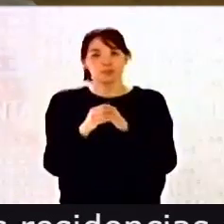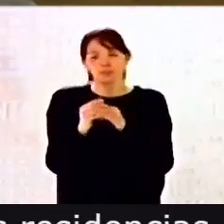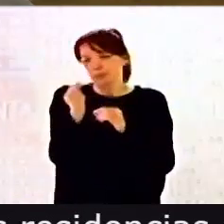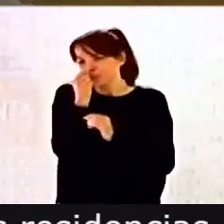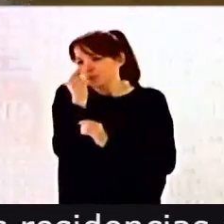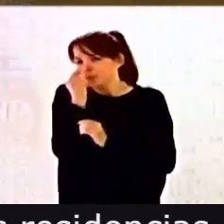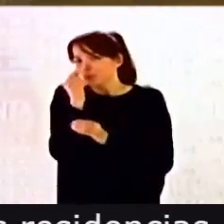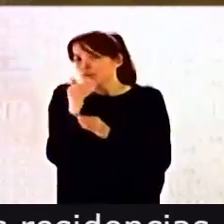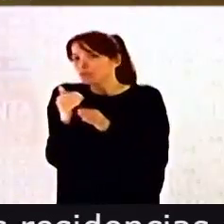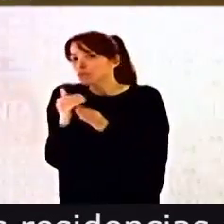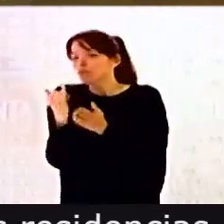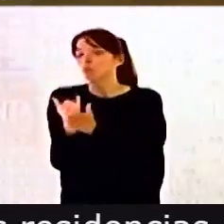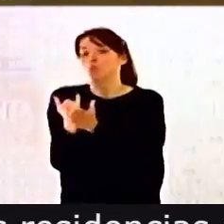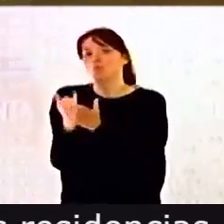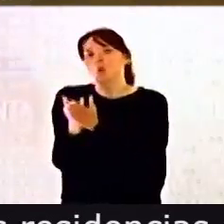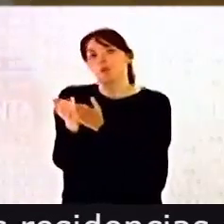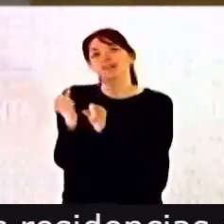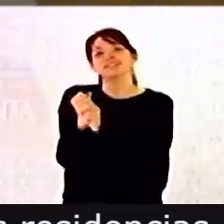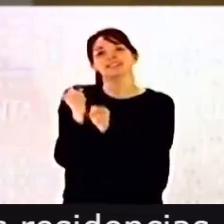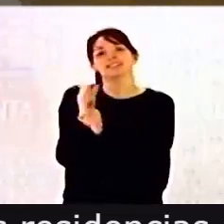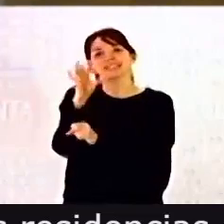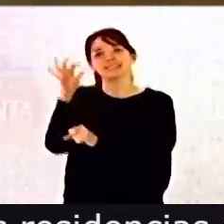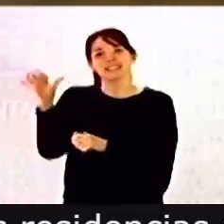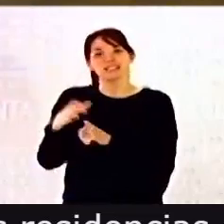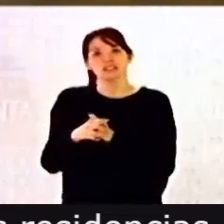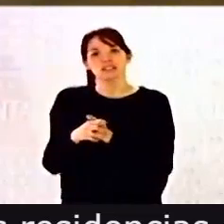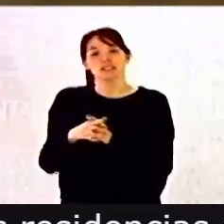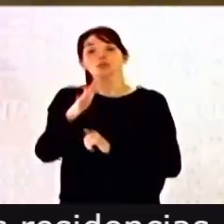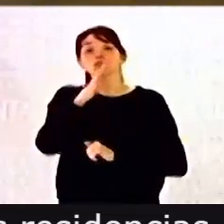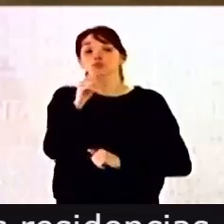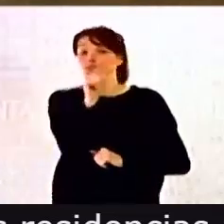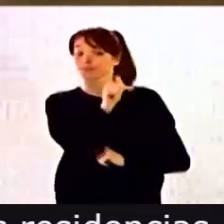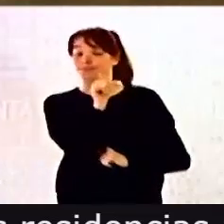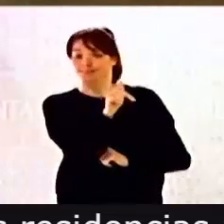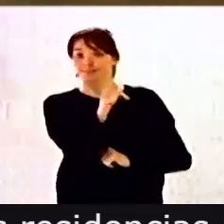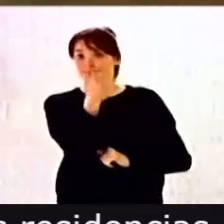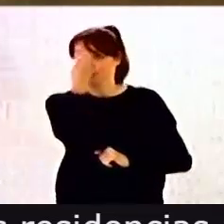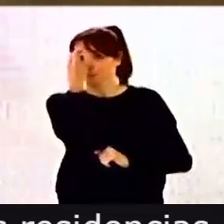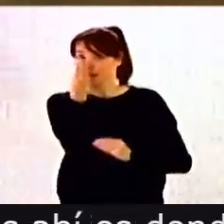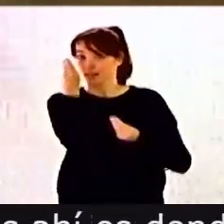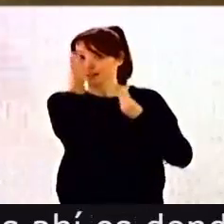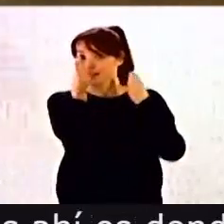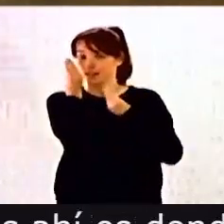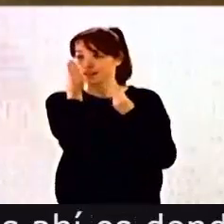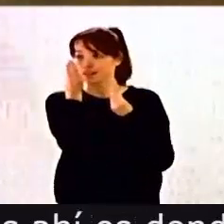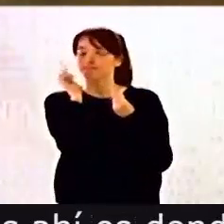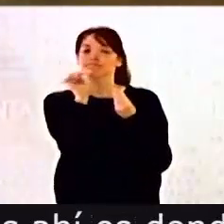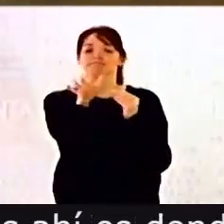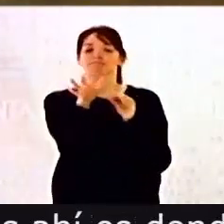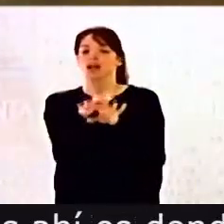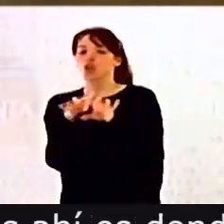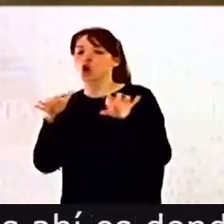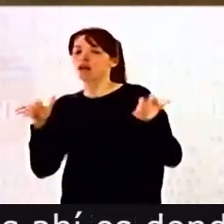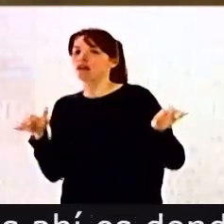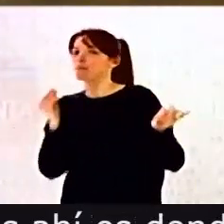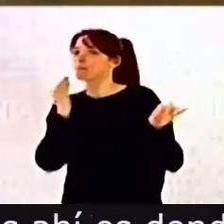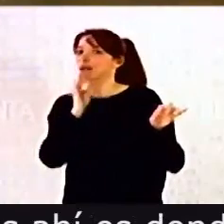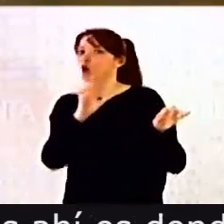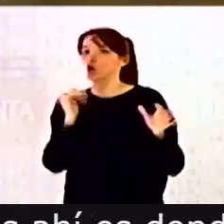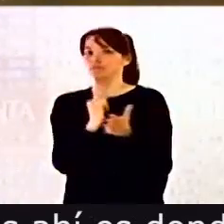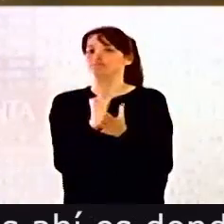a trabajadores sanitarios, porque ahí es donde entendemos que tiene mayor rentabilidad el test.